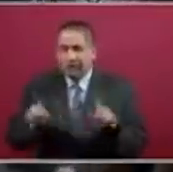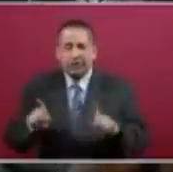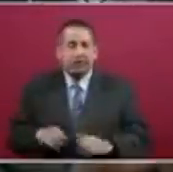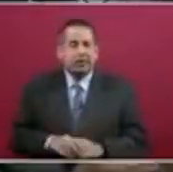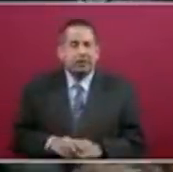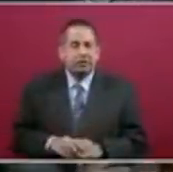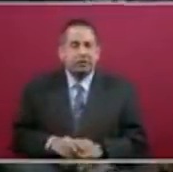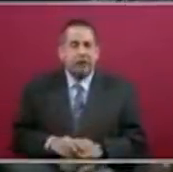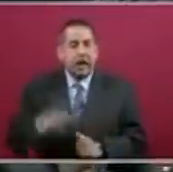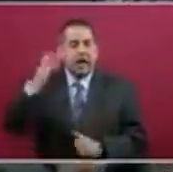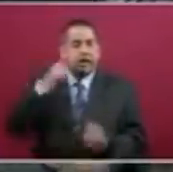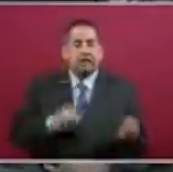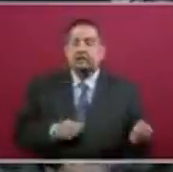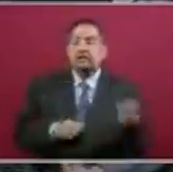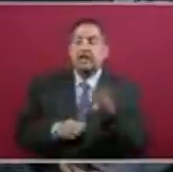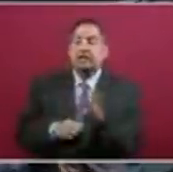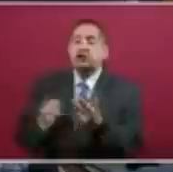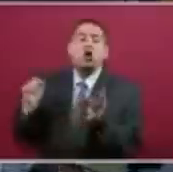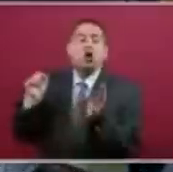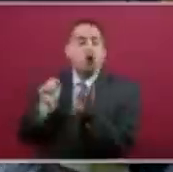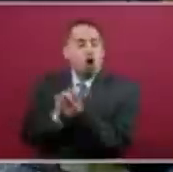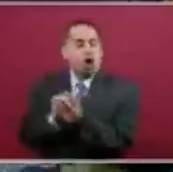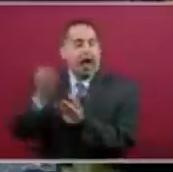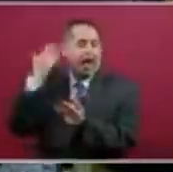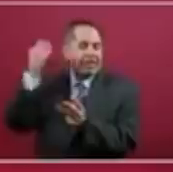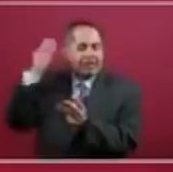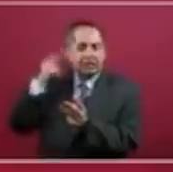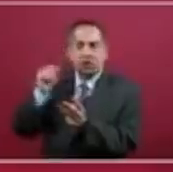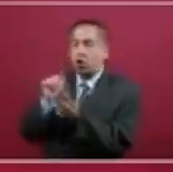que mandaban la terna, pero ya